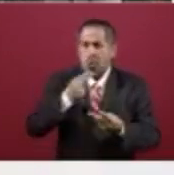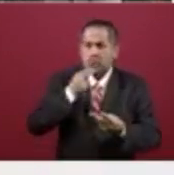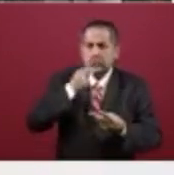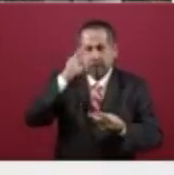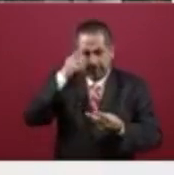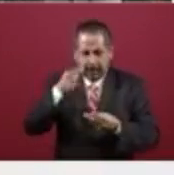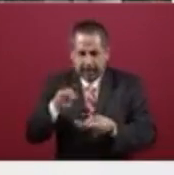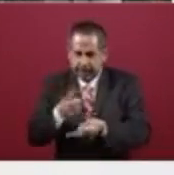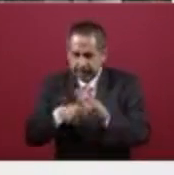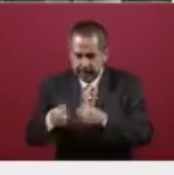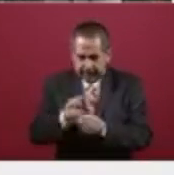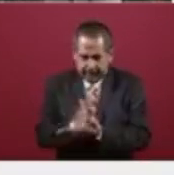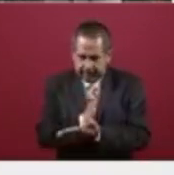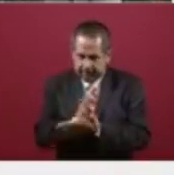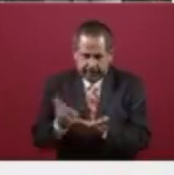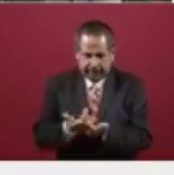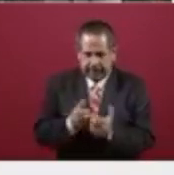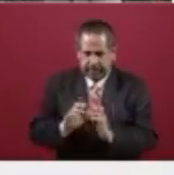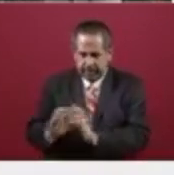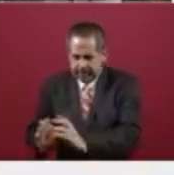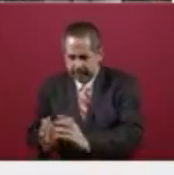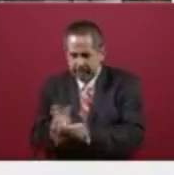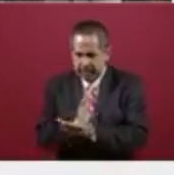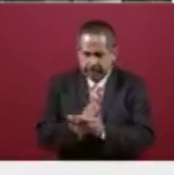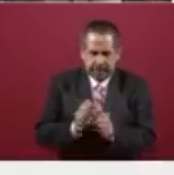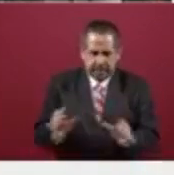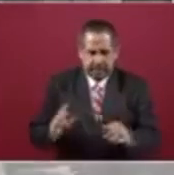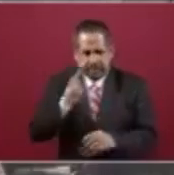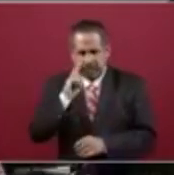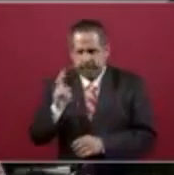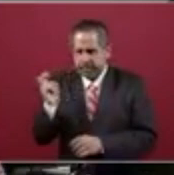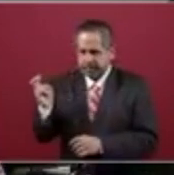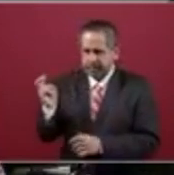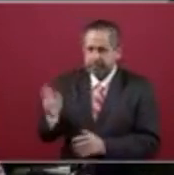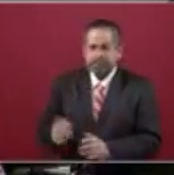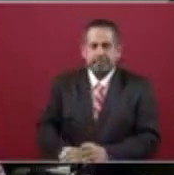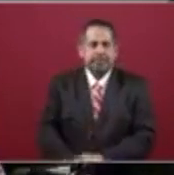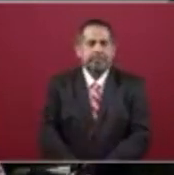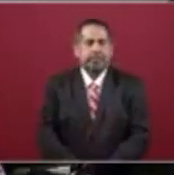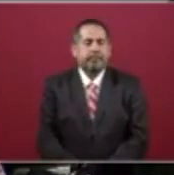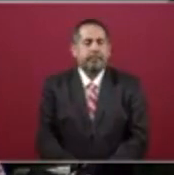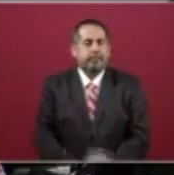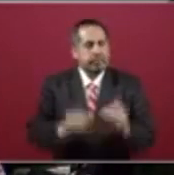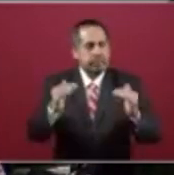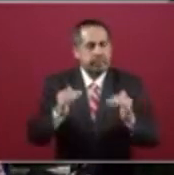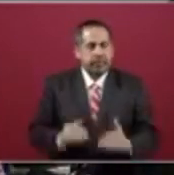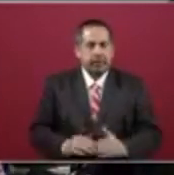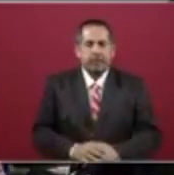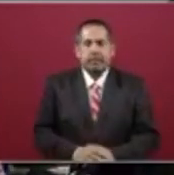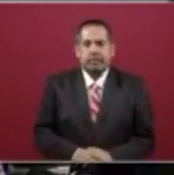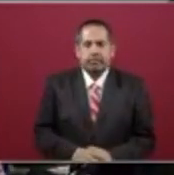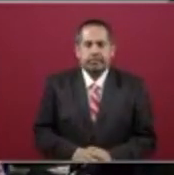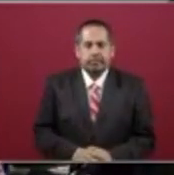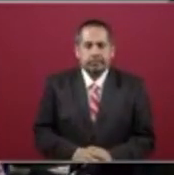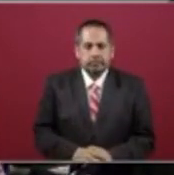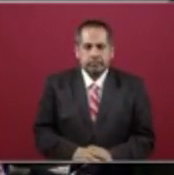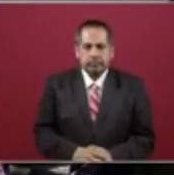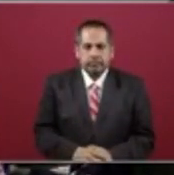existente. Tenemos una gráfica de una batería de separación. La que sigue, por favor. Ahora